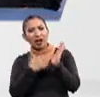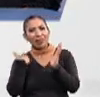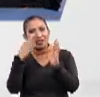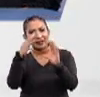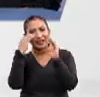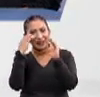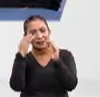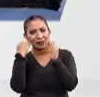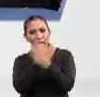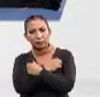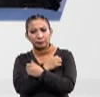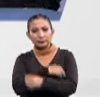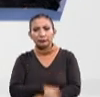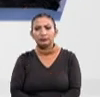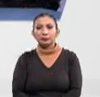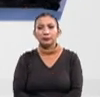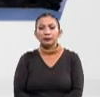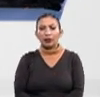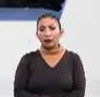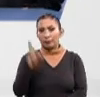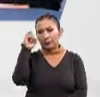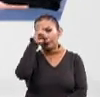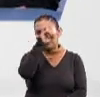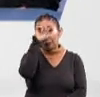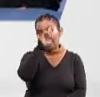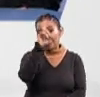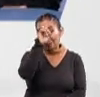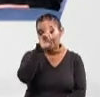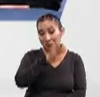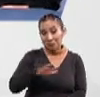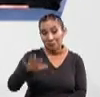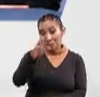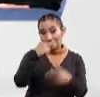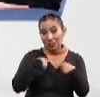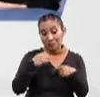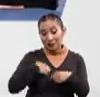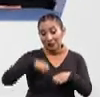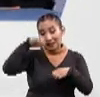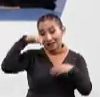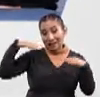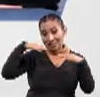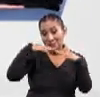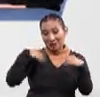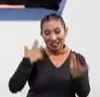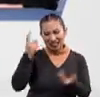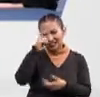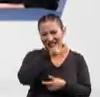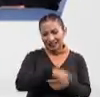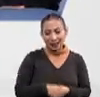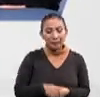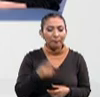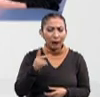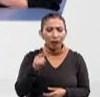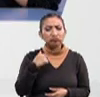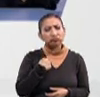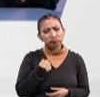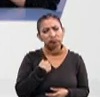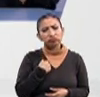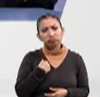de la enseñanza y de la educación. Bueno, es muy complicado dar consejos a gente de mi edad. Pero